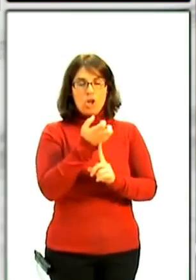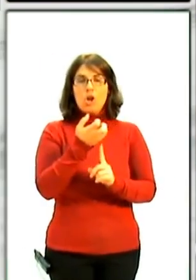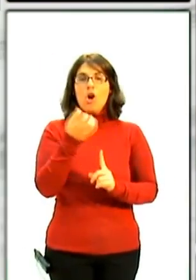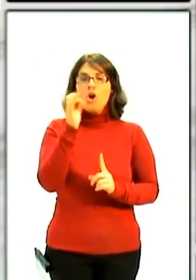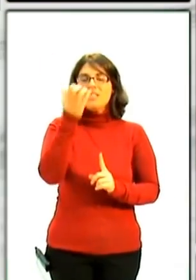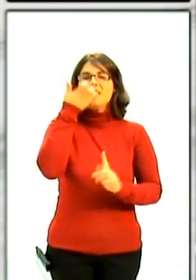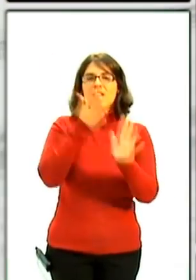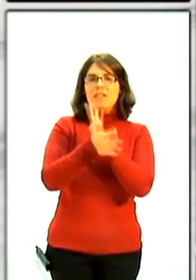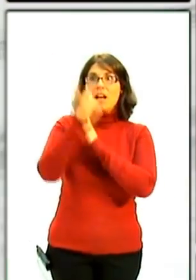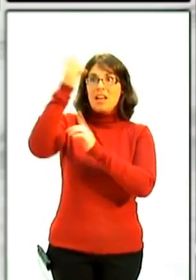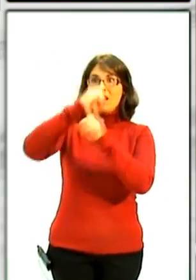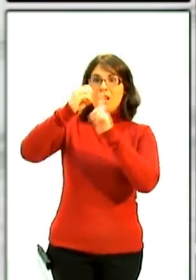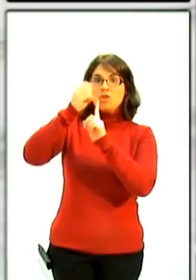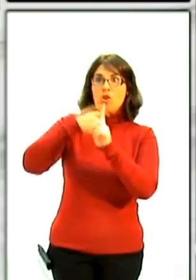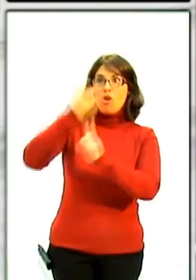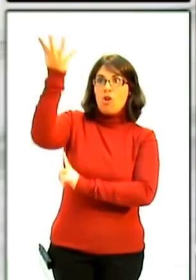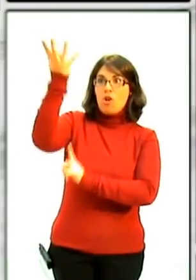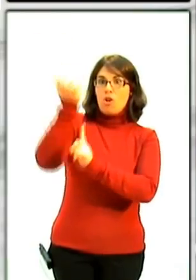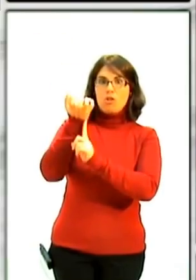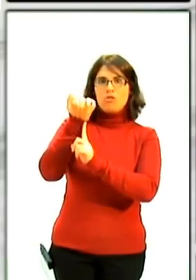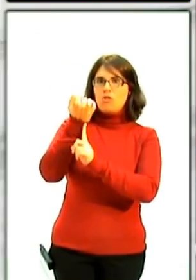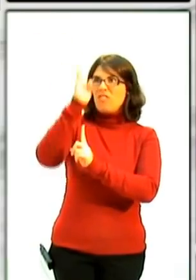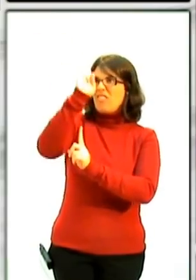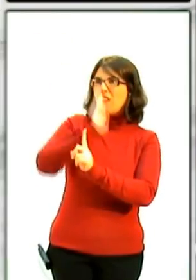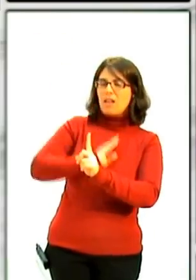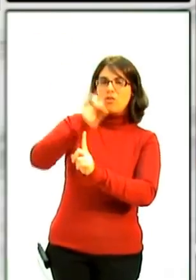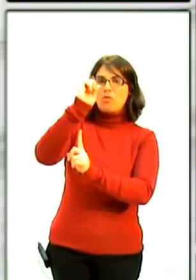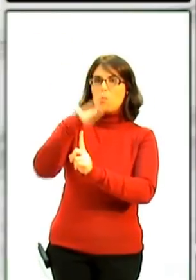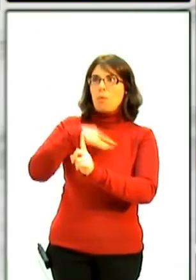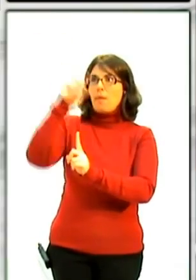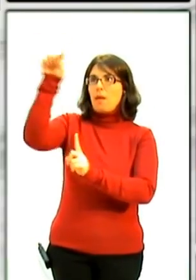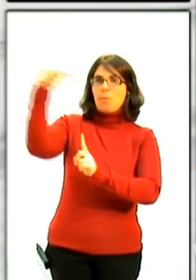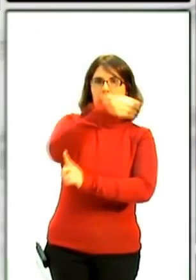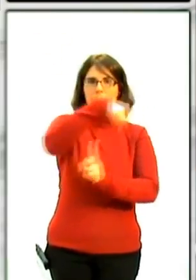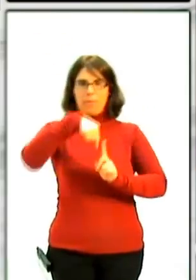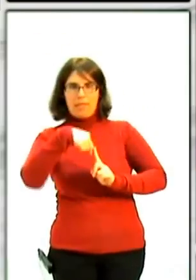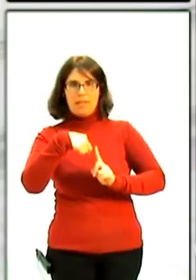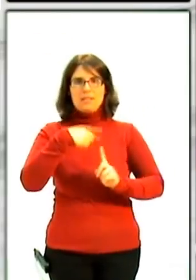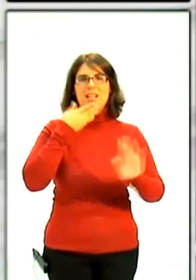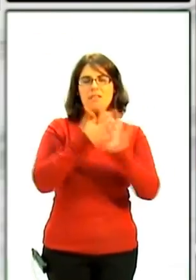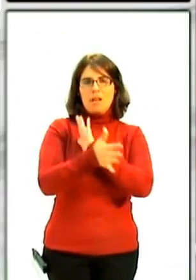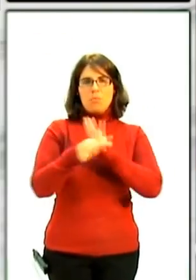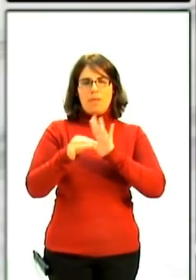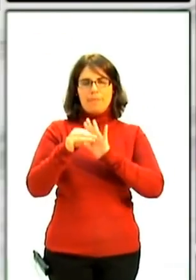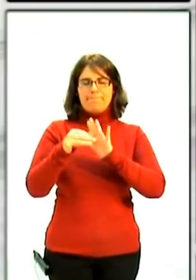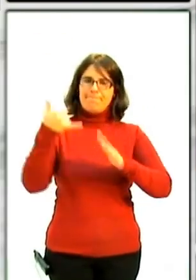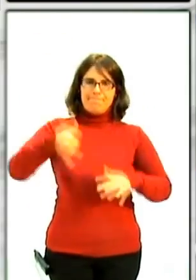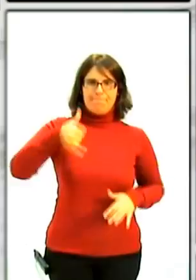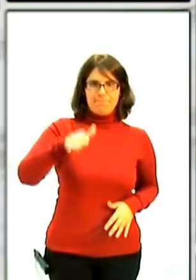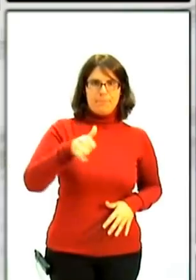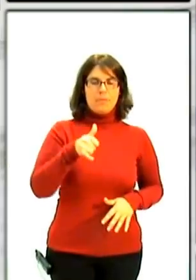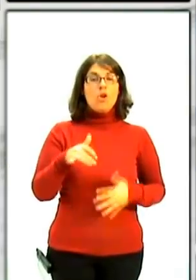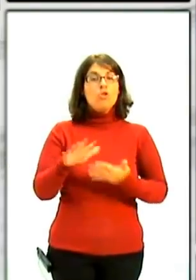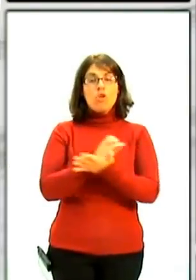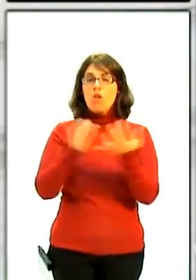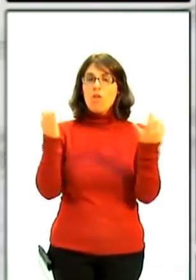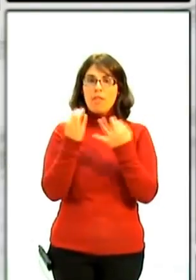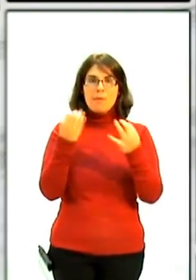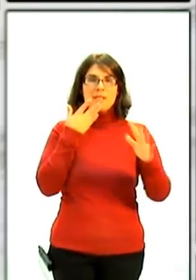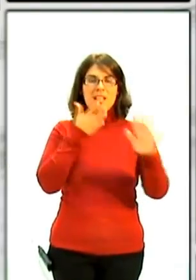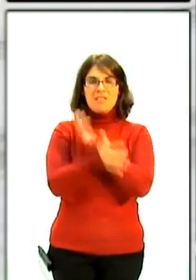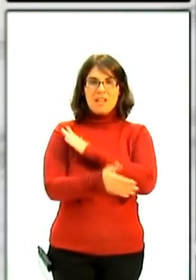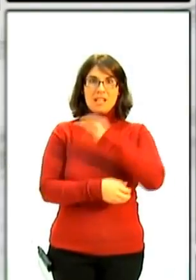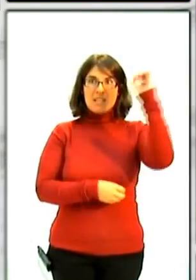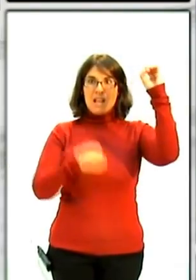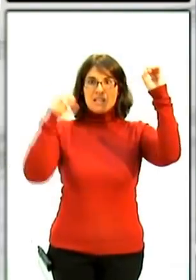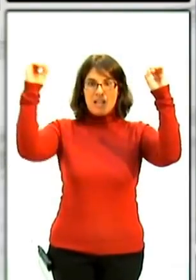una reflexión de la señal, y como casi todos los sistemas de posicionamiento con precisión se tienen que basar en una triangulación de las señales